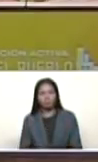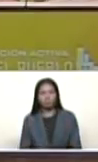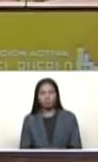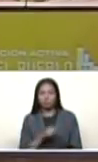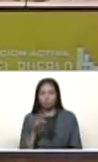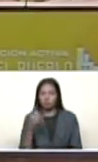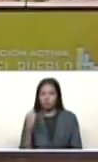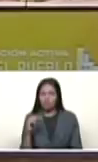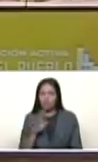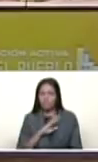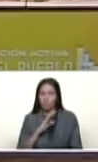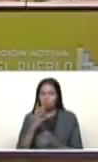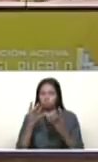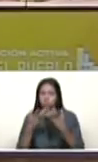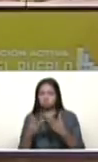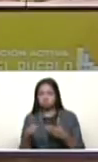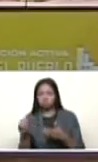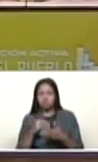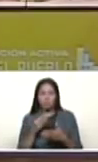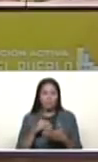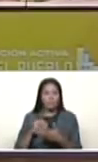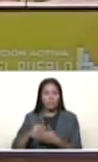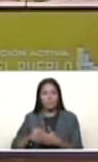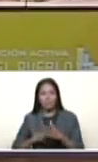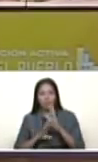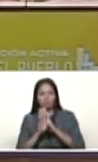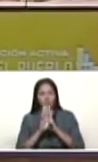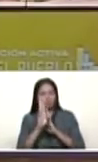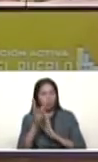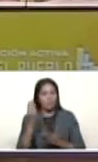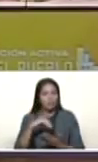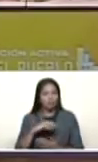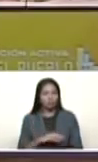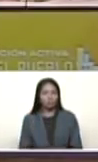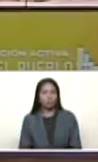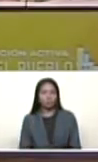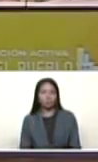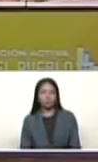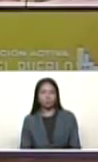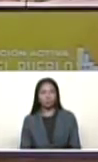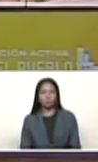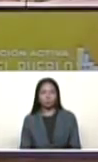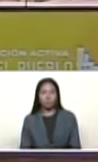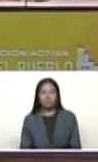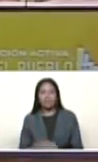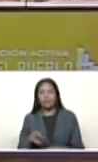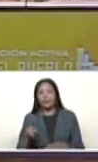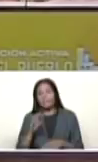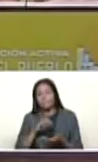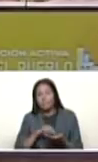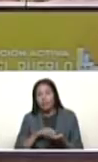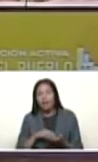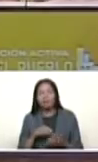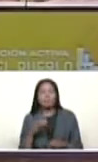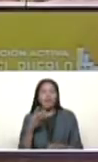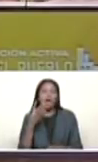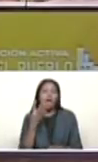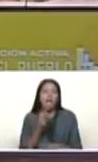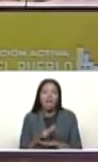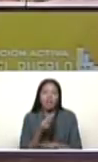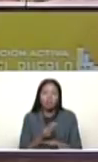que producir más en Miranda, mucho más. En Anzoátegui, en el Delta